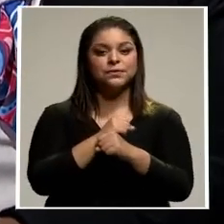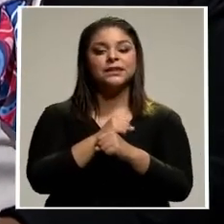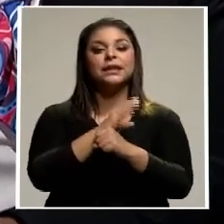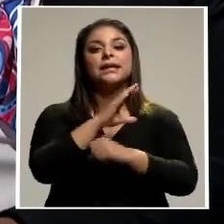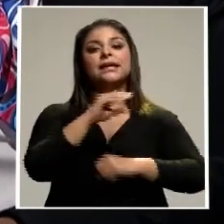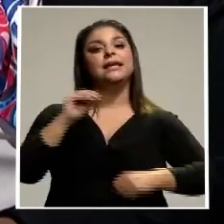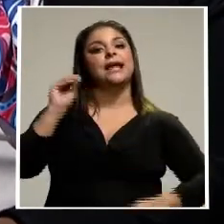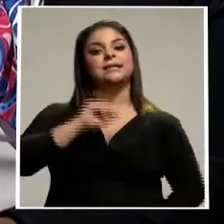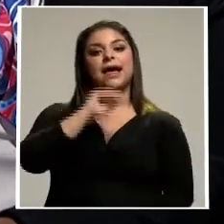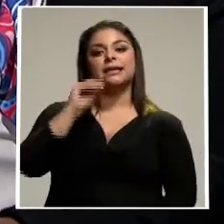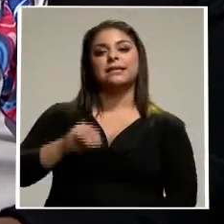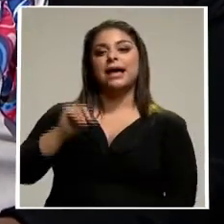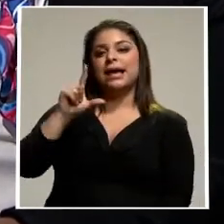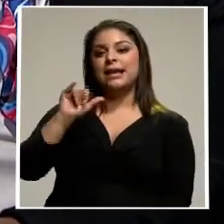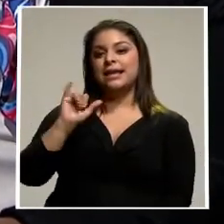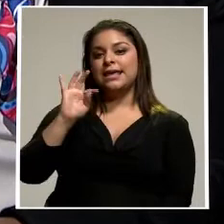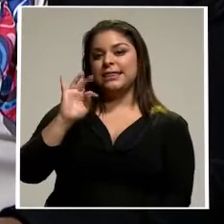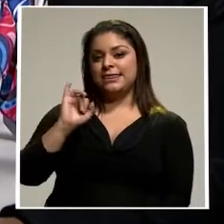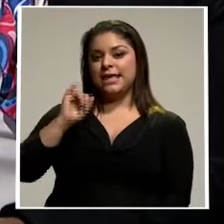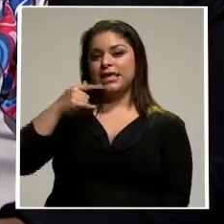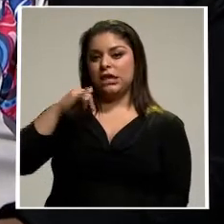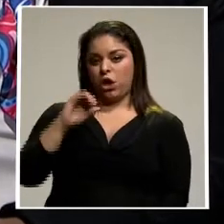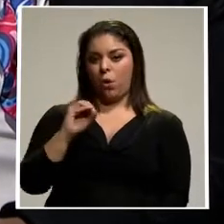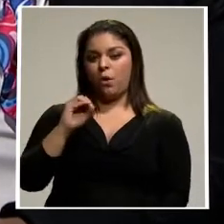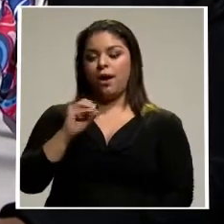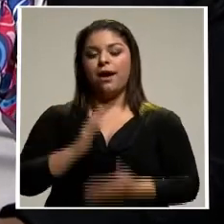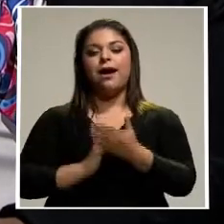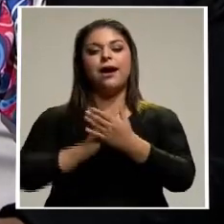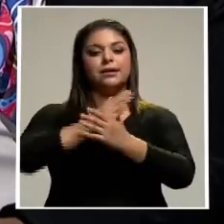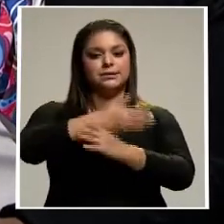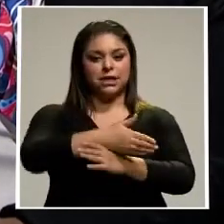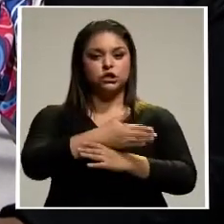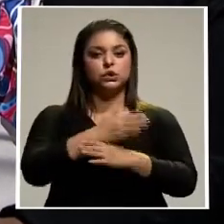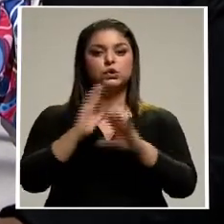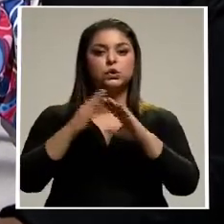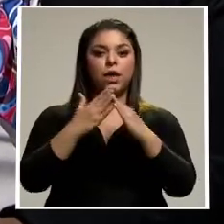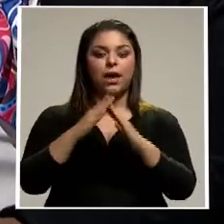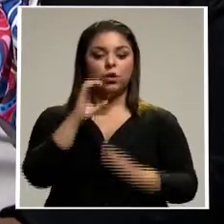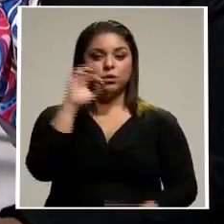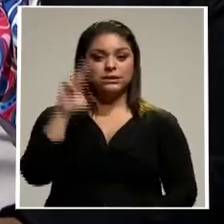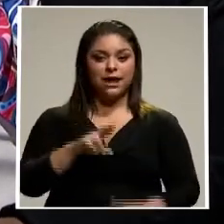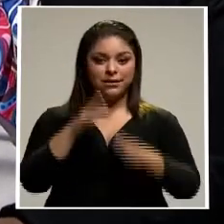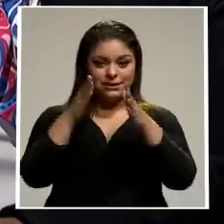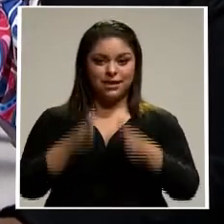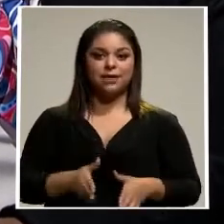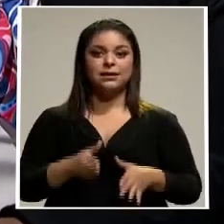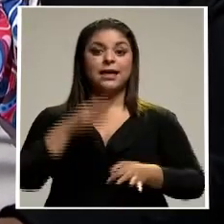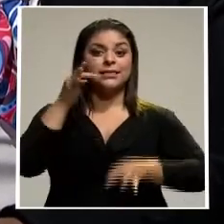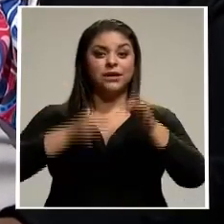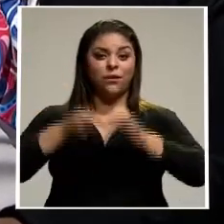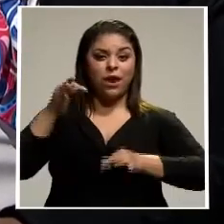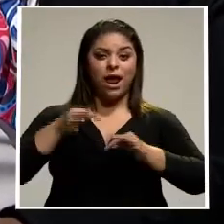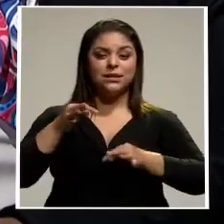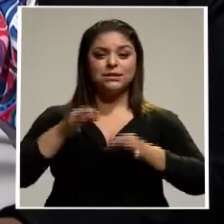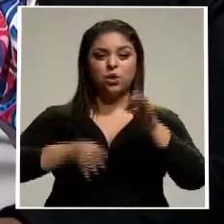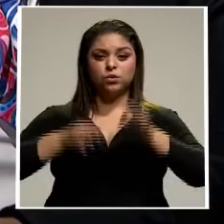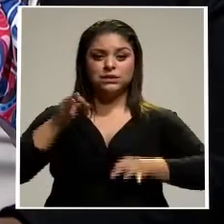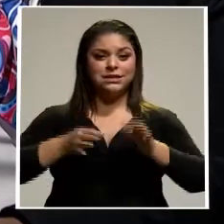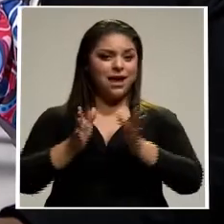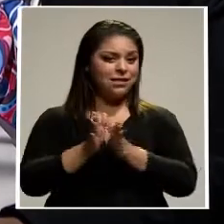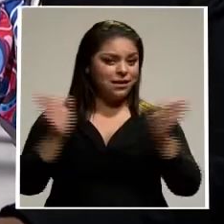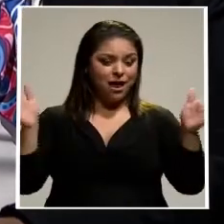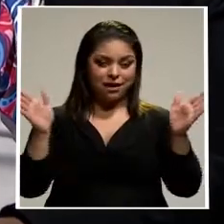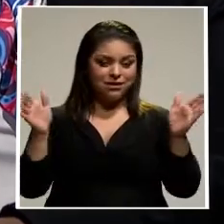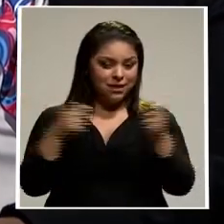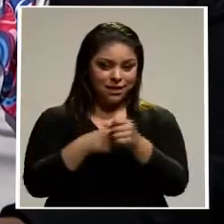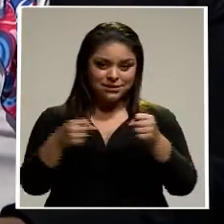litigio, la tasa de acceso del ciudadano costarricense a los tribunales de justicia en general y a la sala en